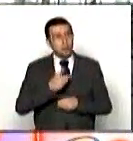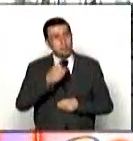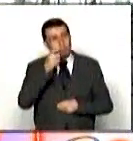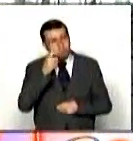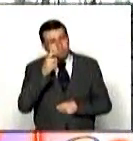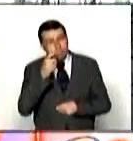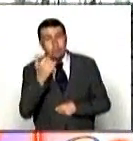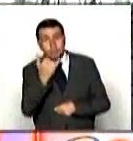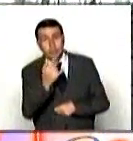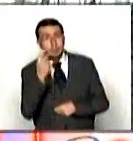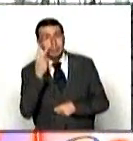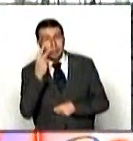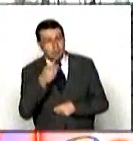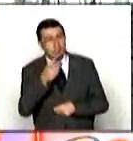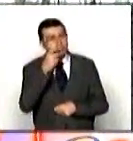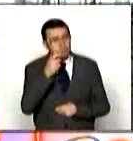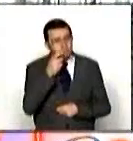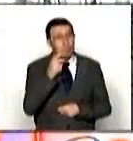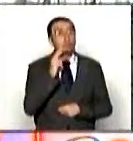en Pereira